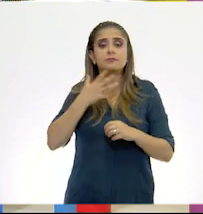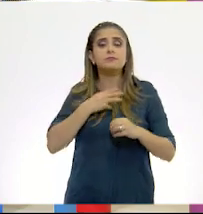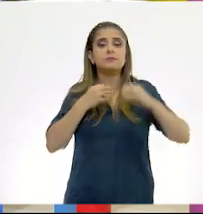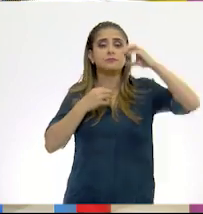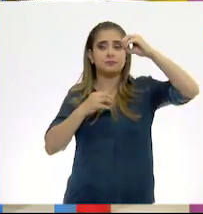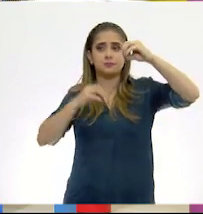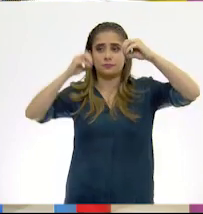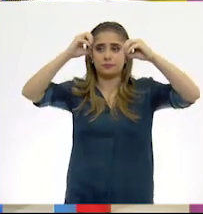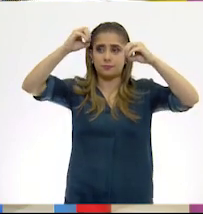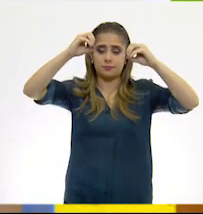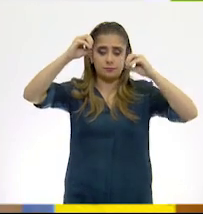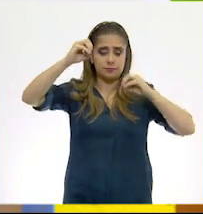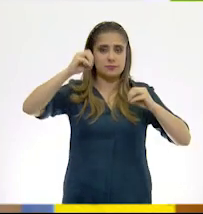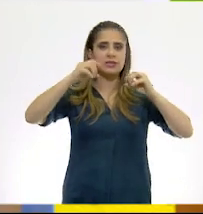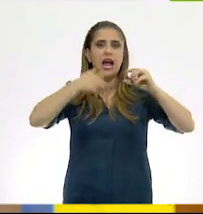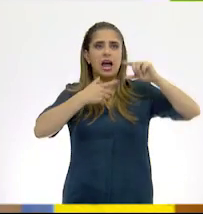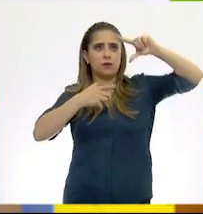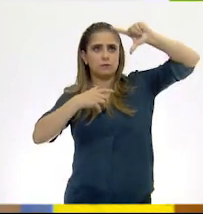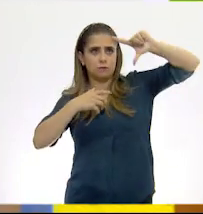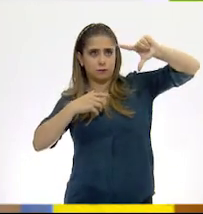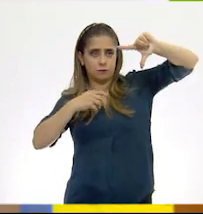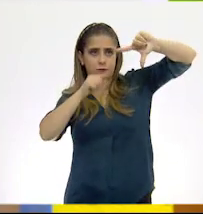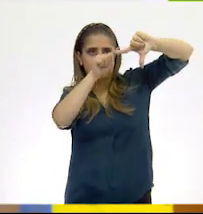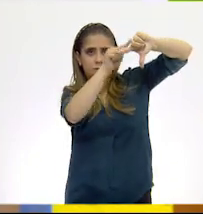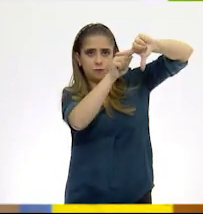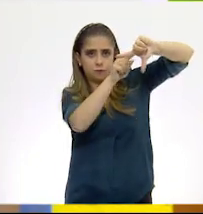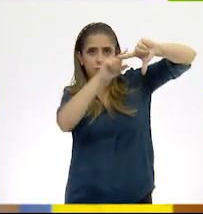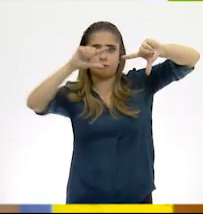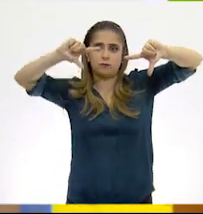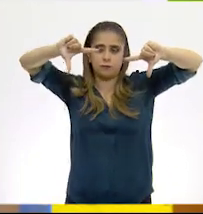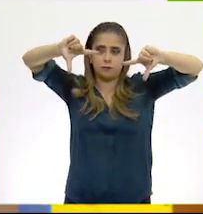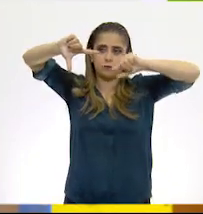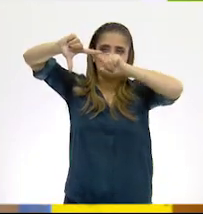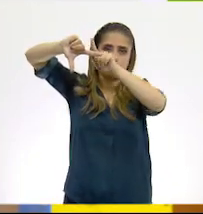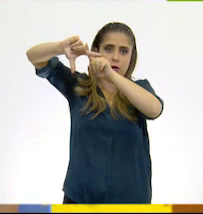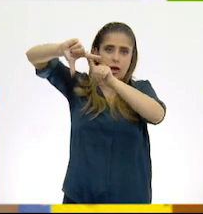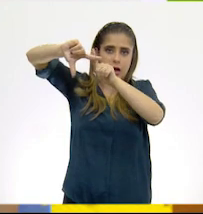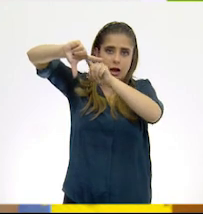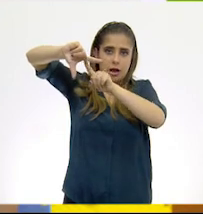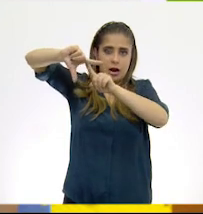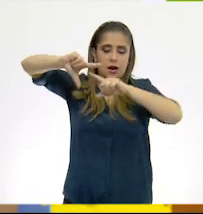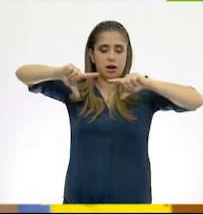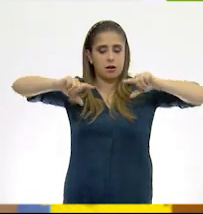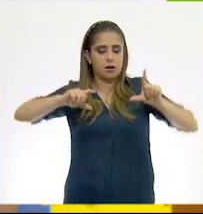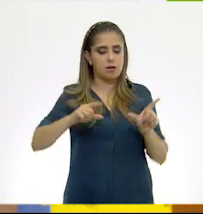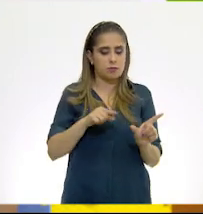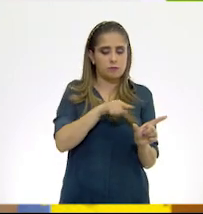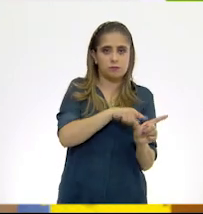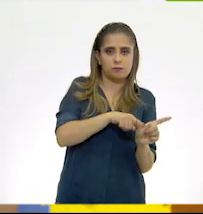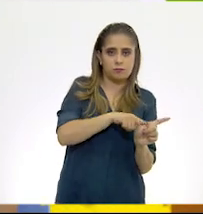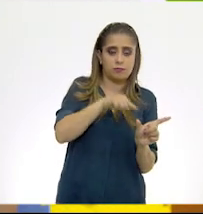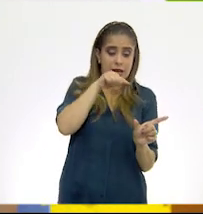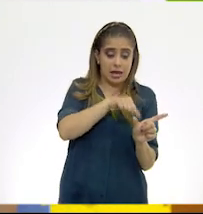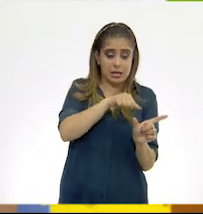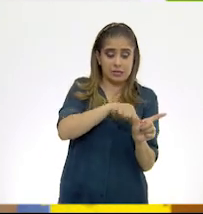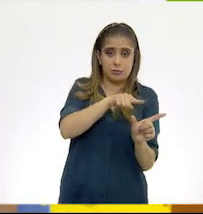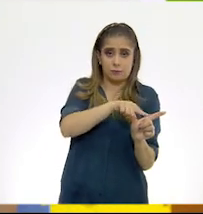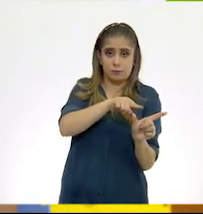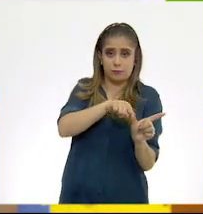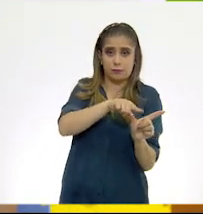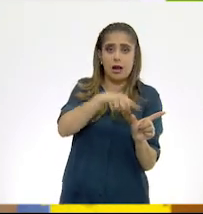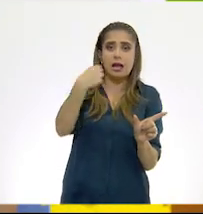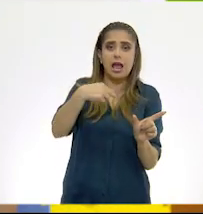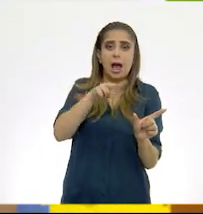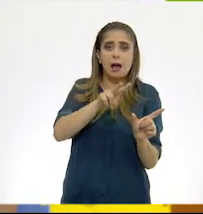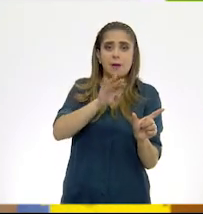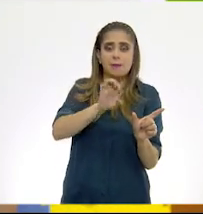se llaman vértices, donde las aristas se unen de un lado a otro o de una arista al otro, se llaman vértices. Muy bien. Y